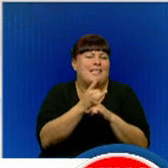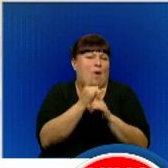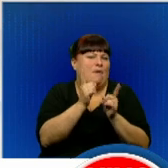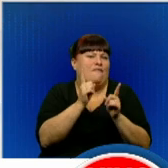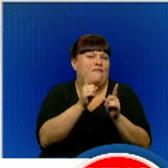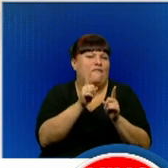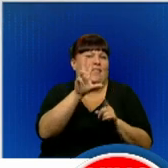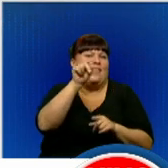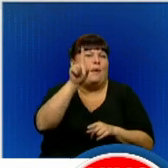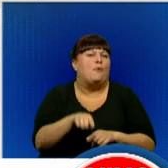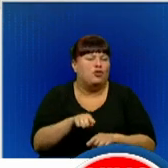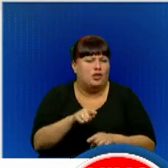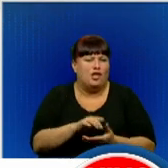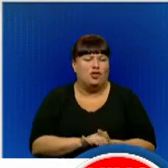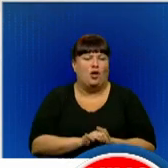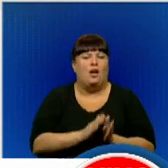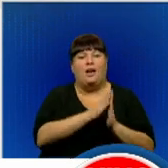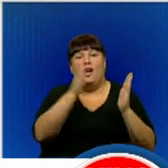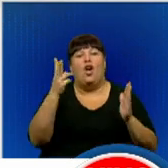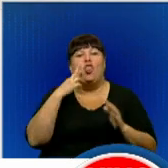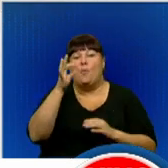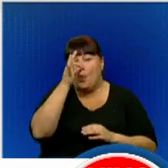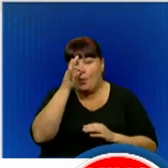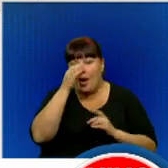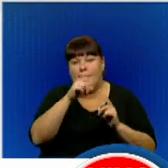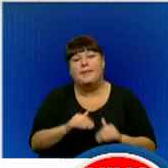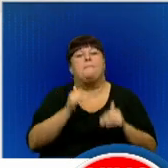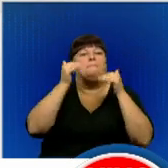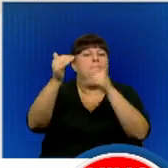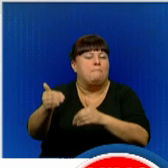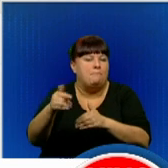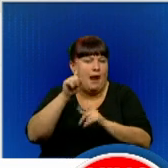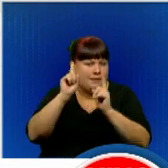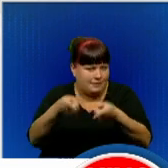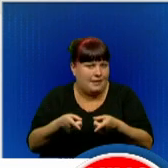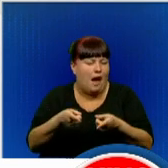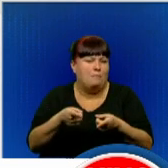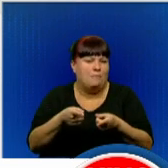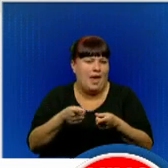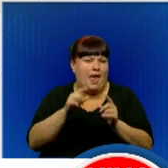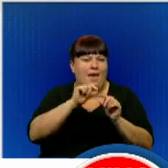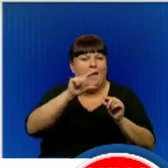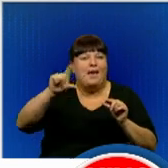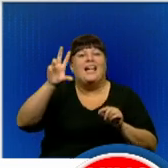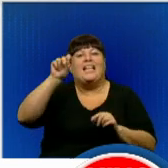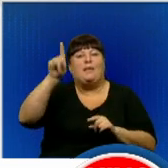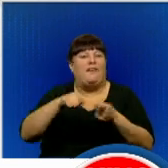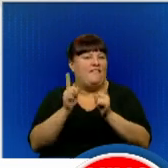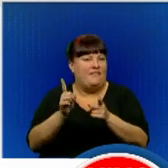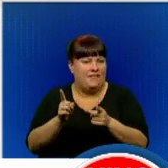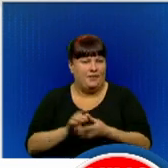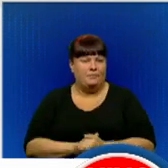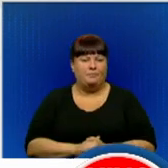el 30 y durante el 2020 se prorrogó también la escala del 30